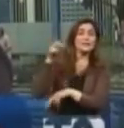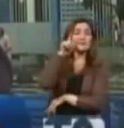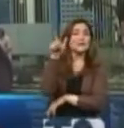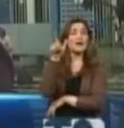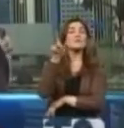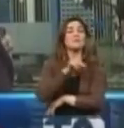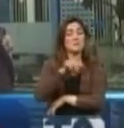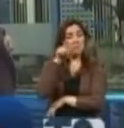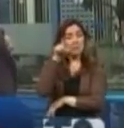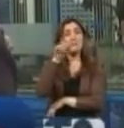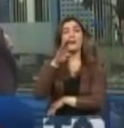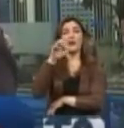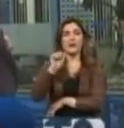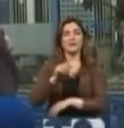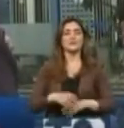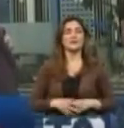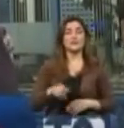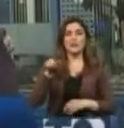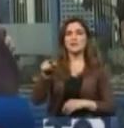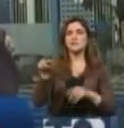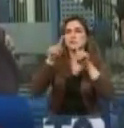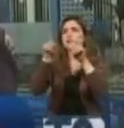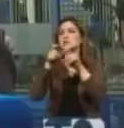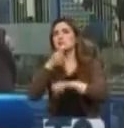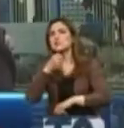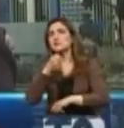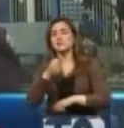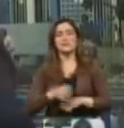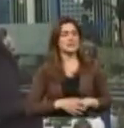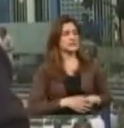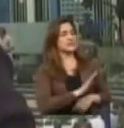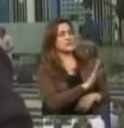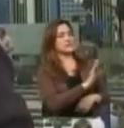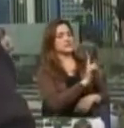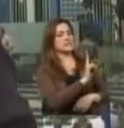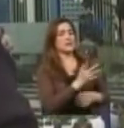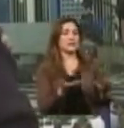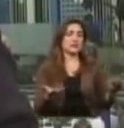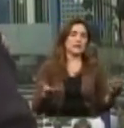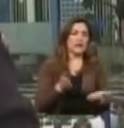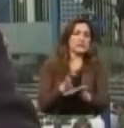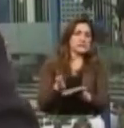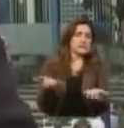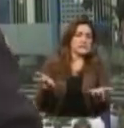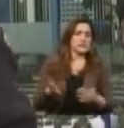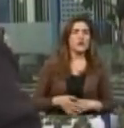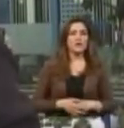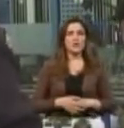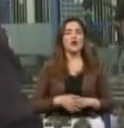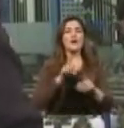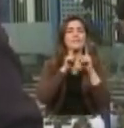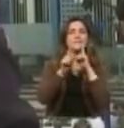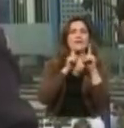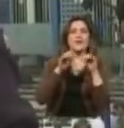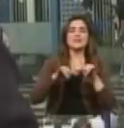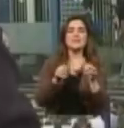Baca. Jen Rea hasta este momento no ha accedido a conversar con los medios de comunicación y continúa dialogando